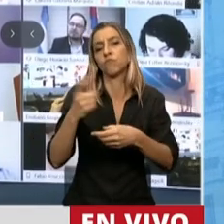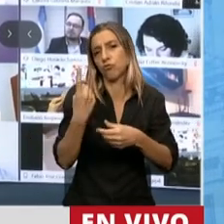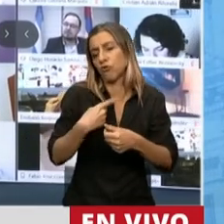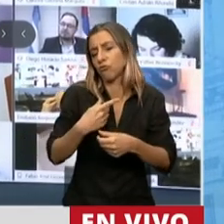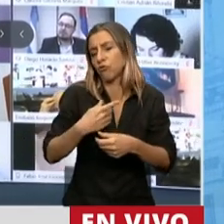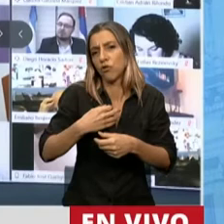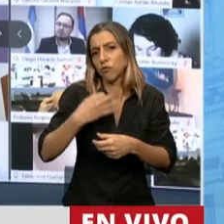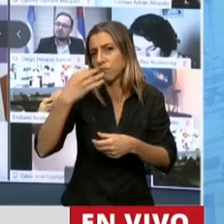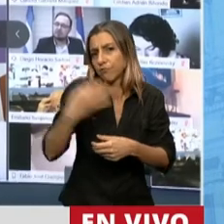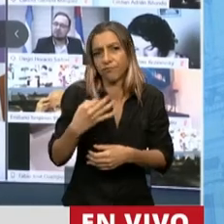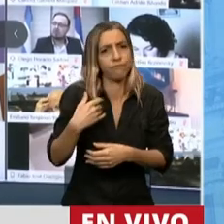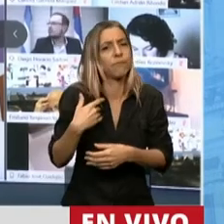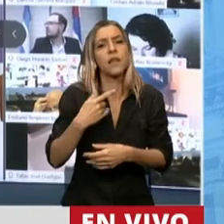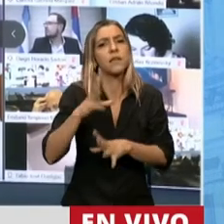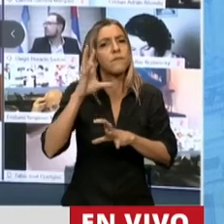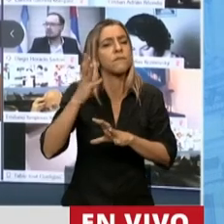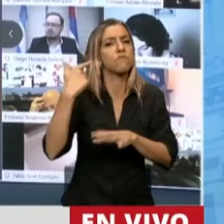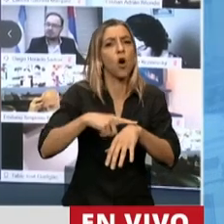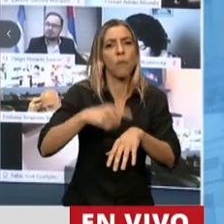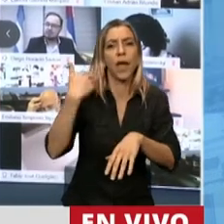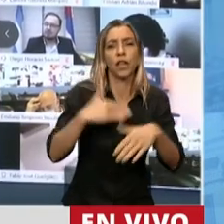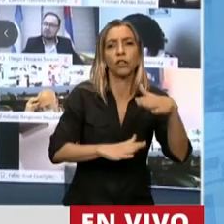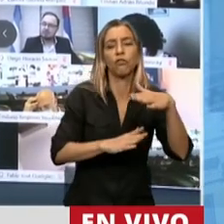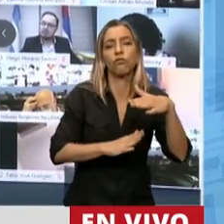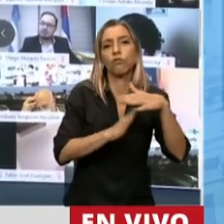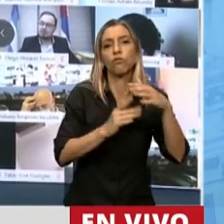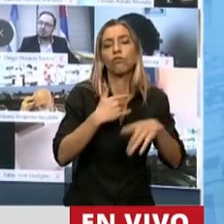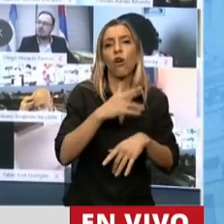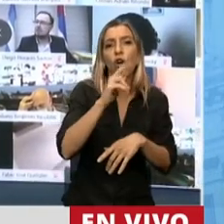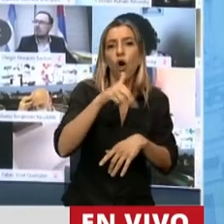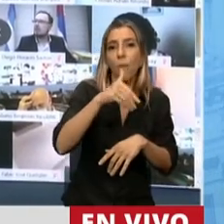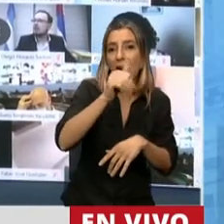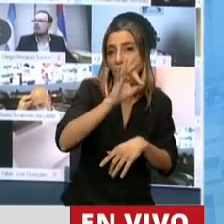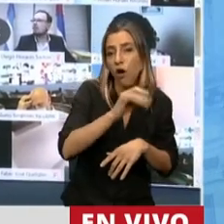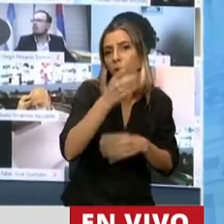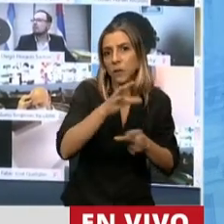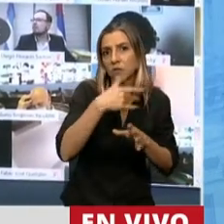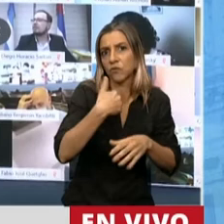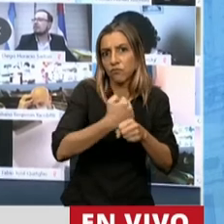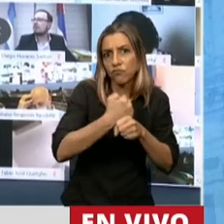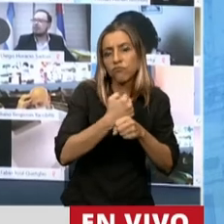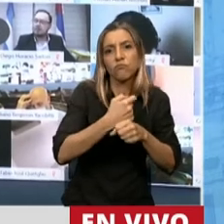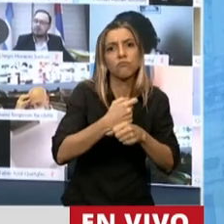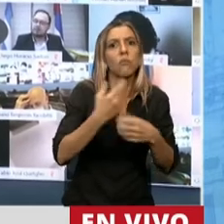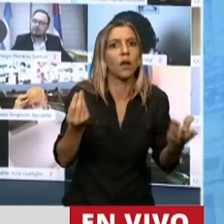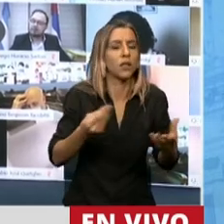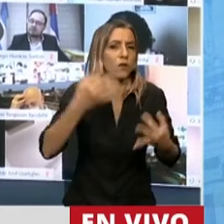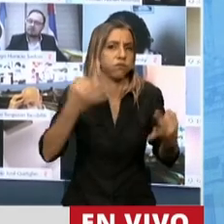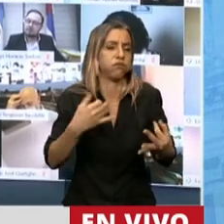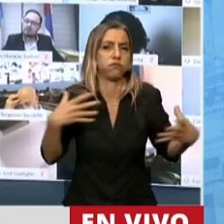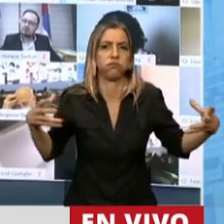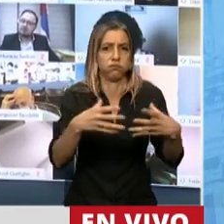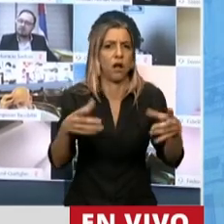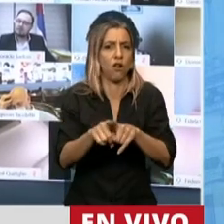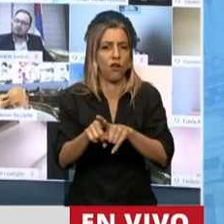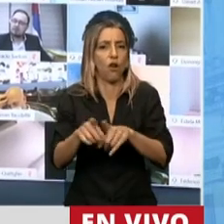Carlomagno porque le ha tocado conducir en la universidad, además de su tarea política hoy en el bloque Arturo Ilia de la Unión Cívica